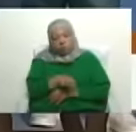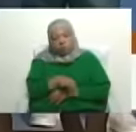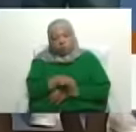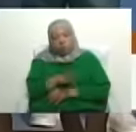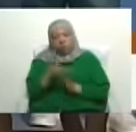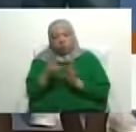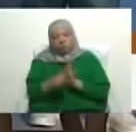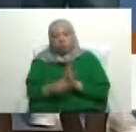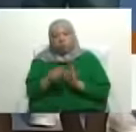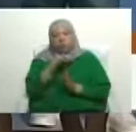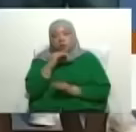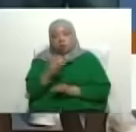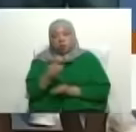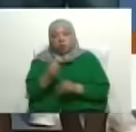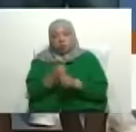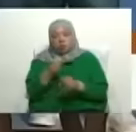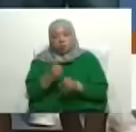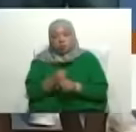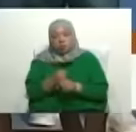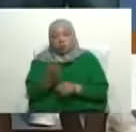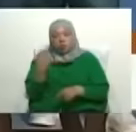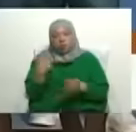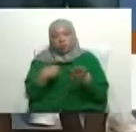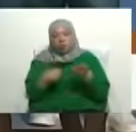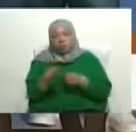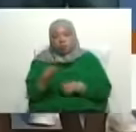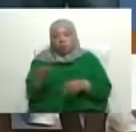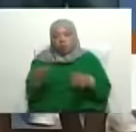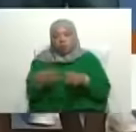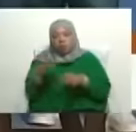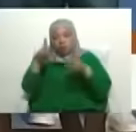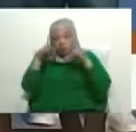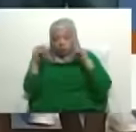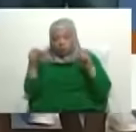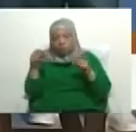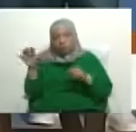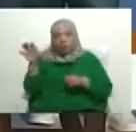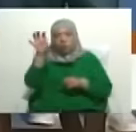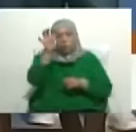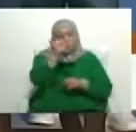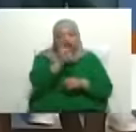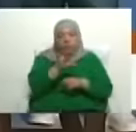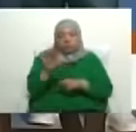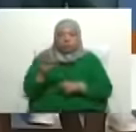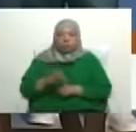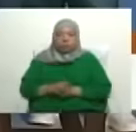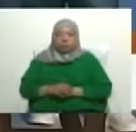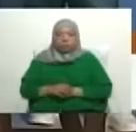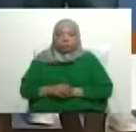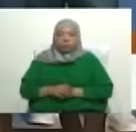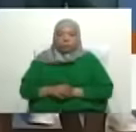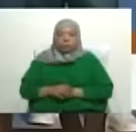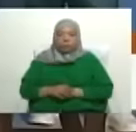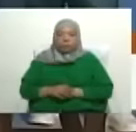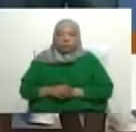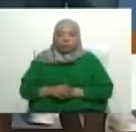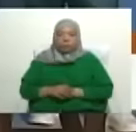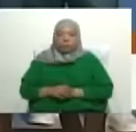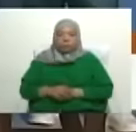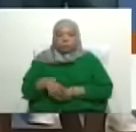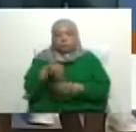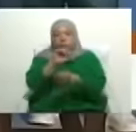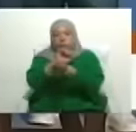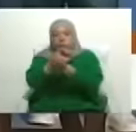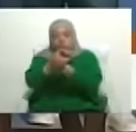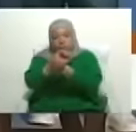roba secretos militares y se lo vende a una agencia de inteligencia extranjera? La pena es cadena perpetua,